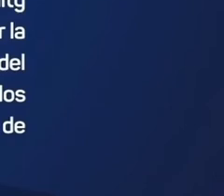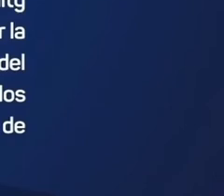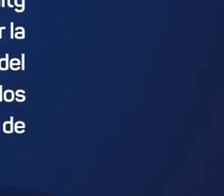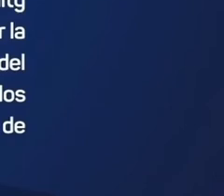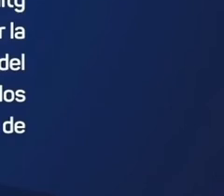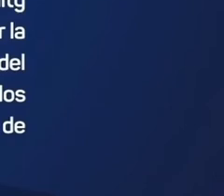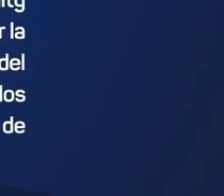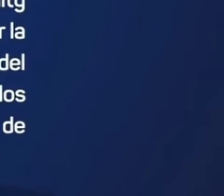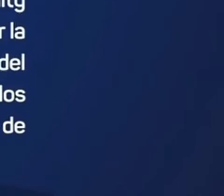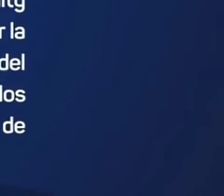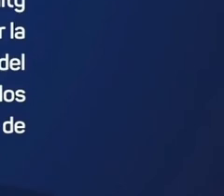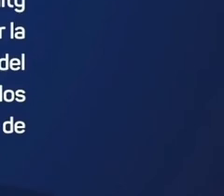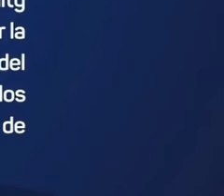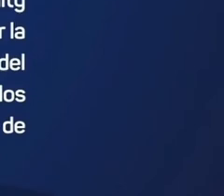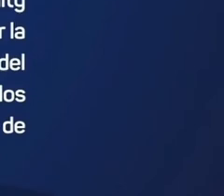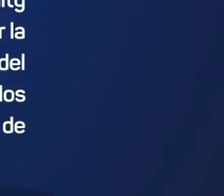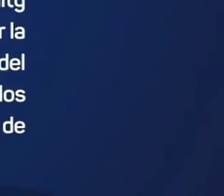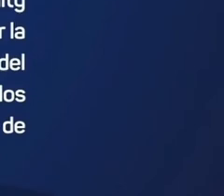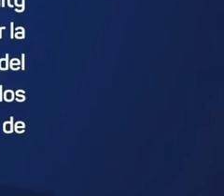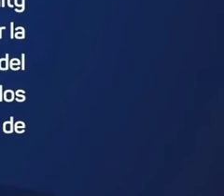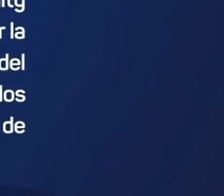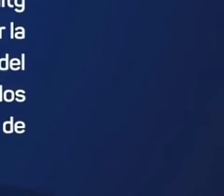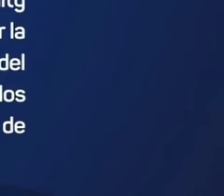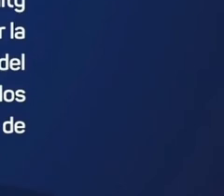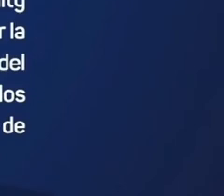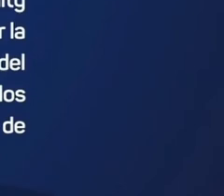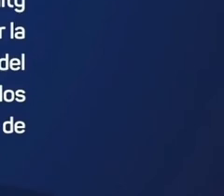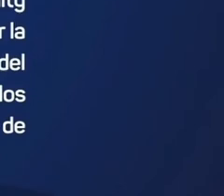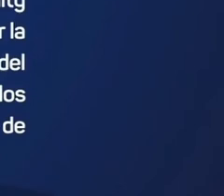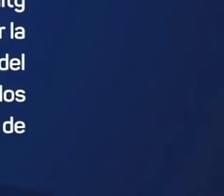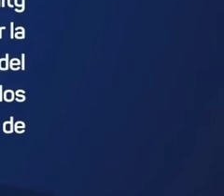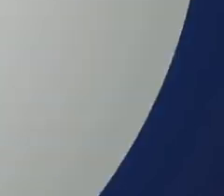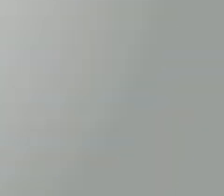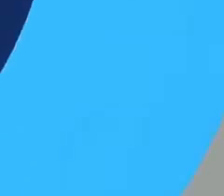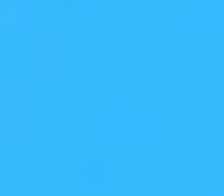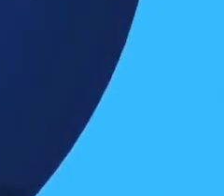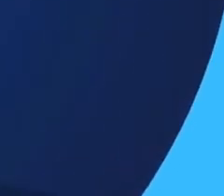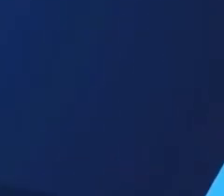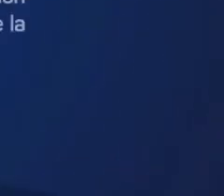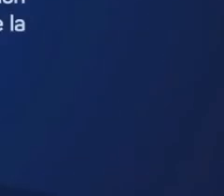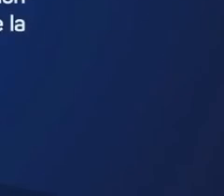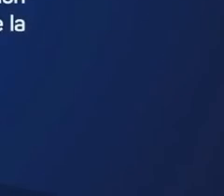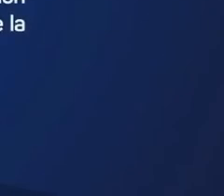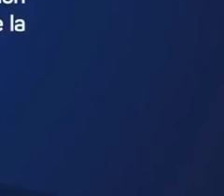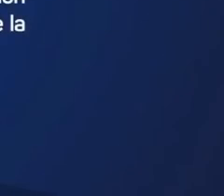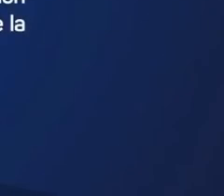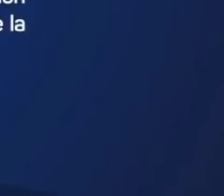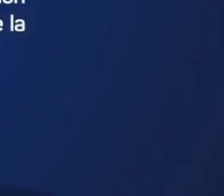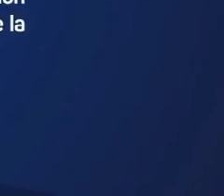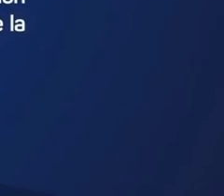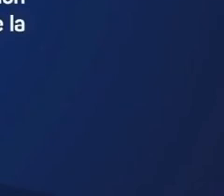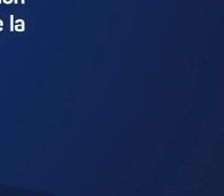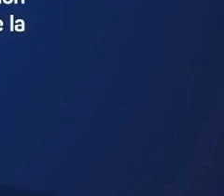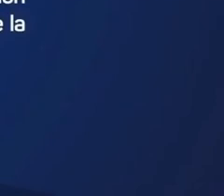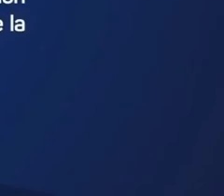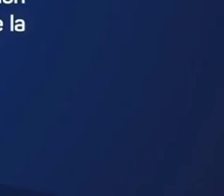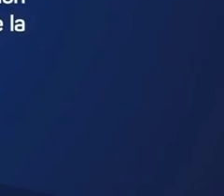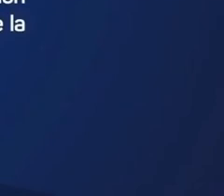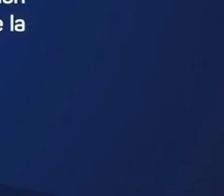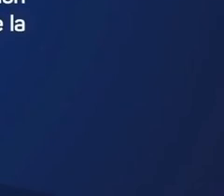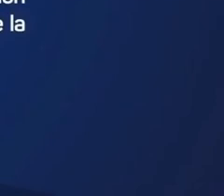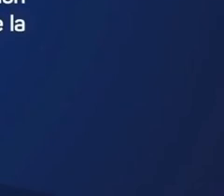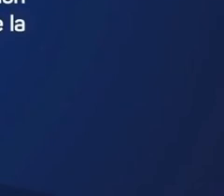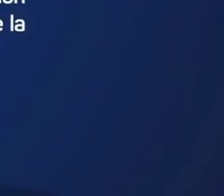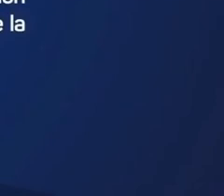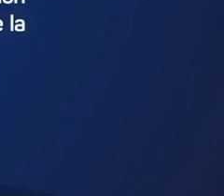de las personas en movilidad humana, fue presidenta de la Comisión de Justicia y Estructura del Estado. Paul Carrasco, Movimiento Nacional Podemos,